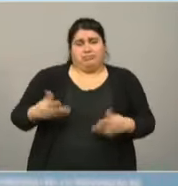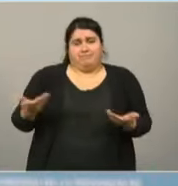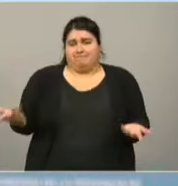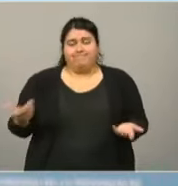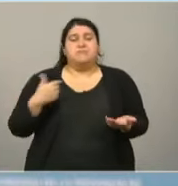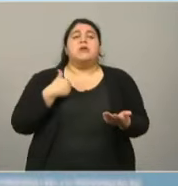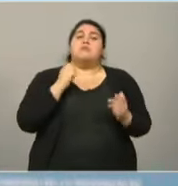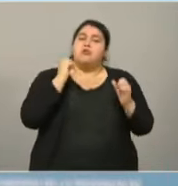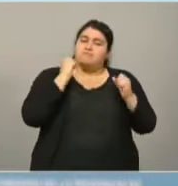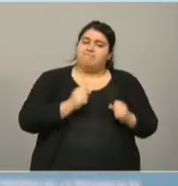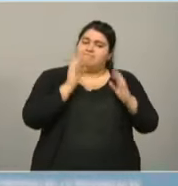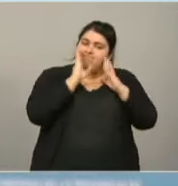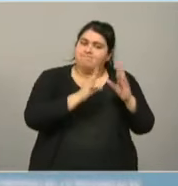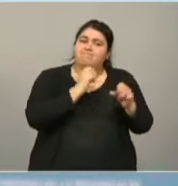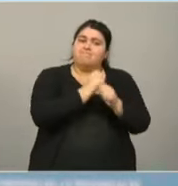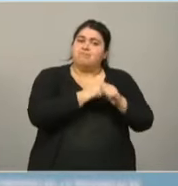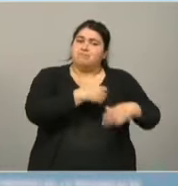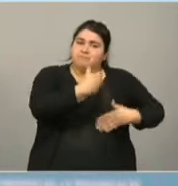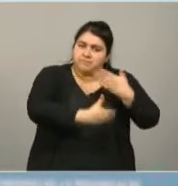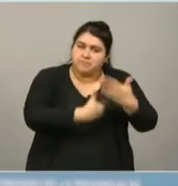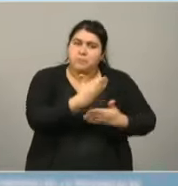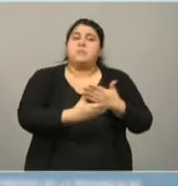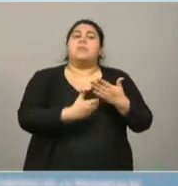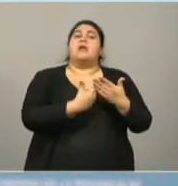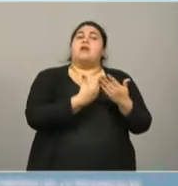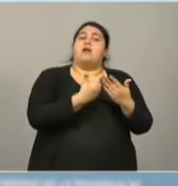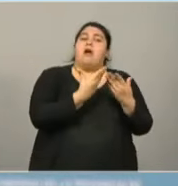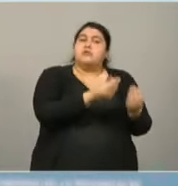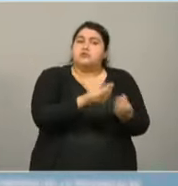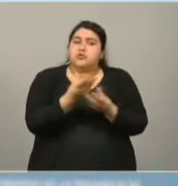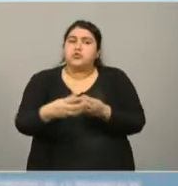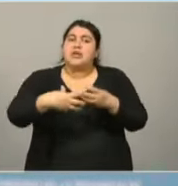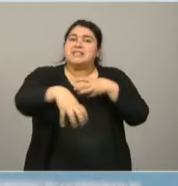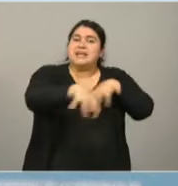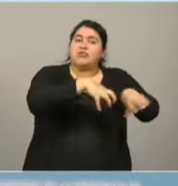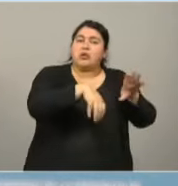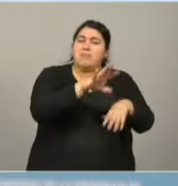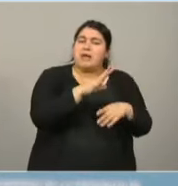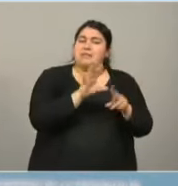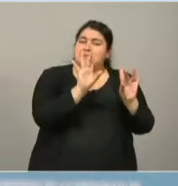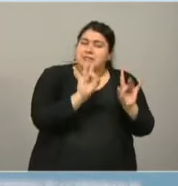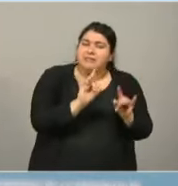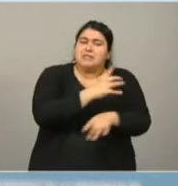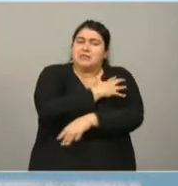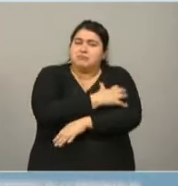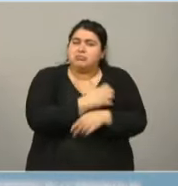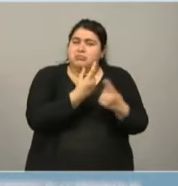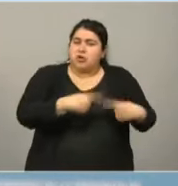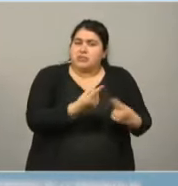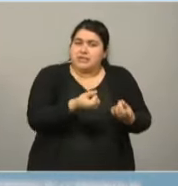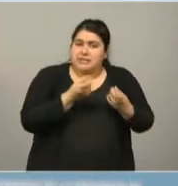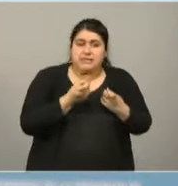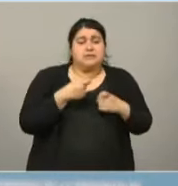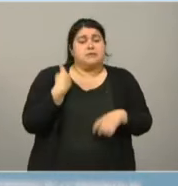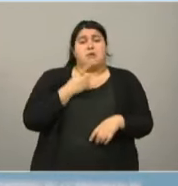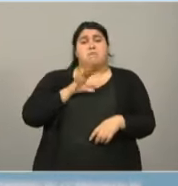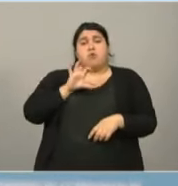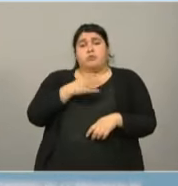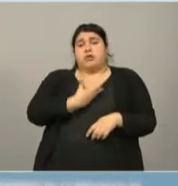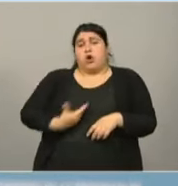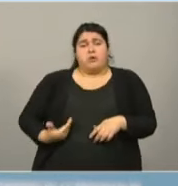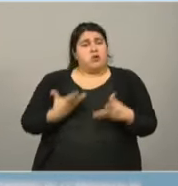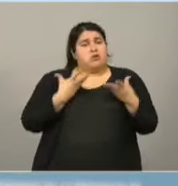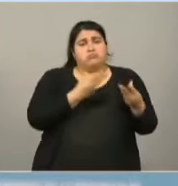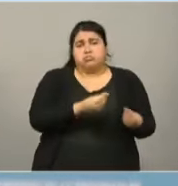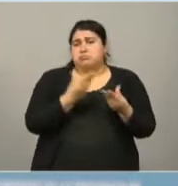empleo apostamos al acompañamiento a los sectores más vulnerables porque la provincia de Buenos Aires tiene que ser un escudo ante